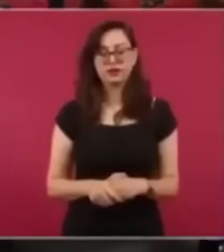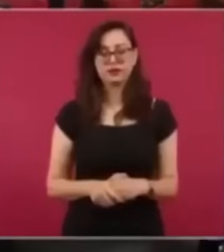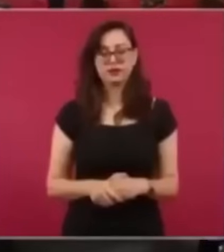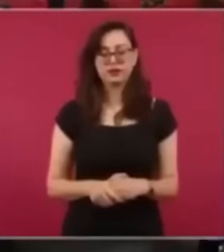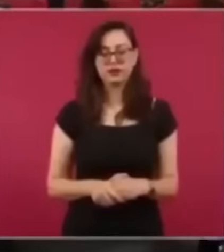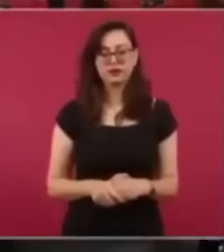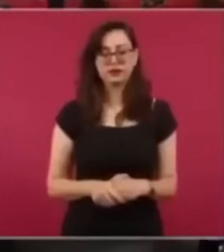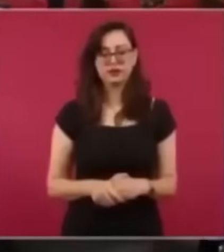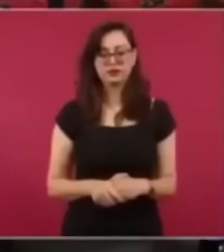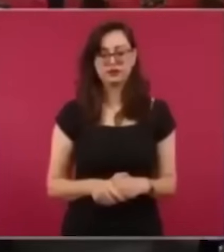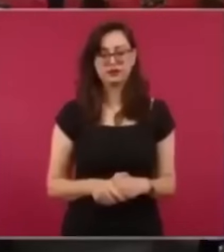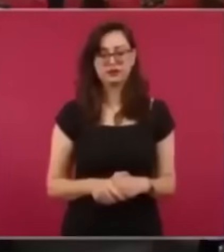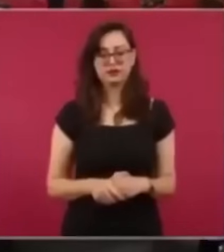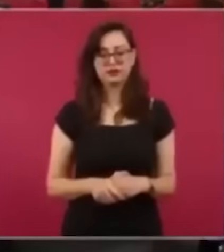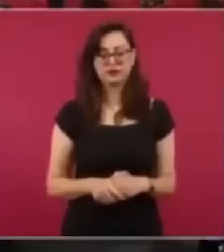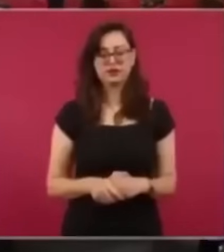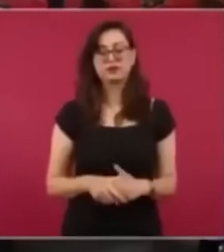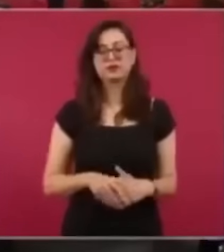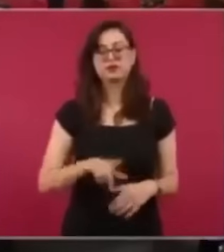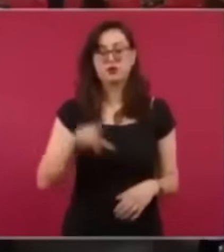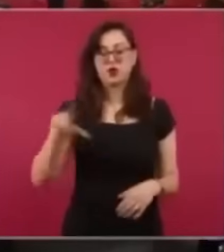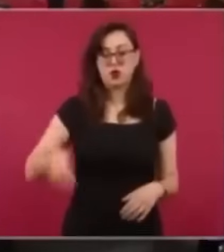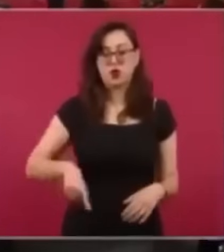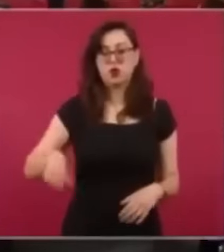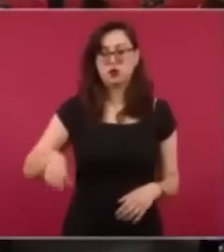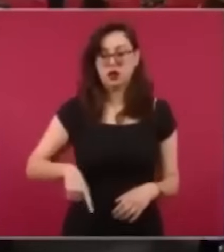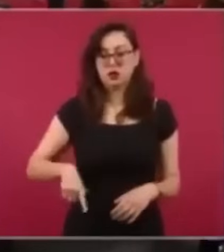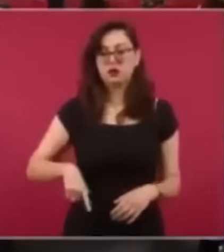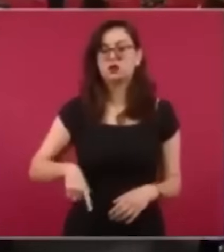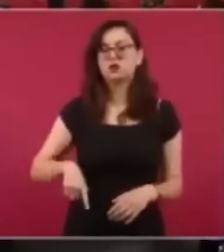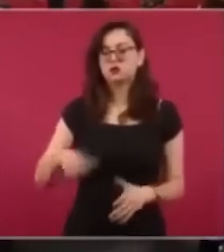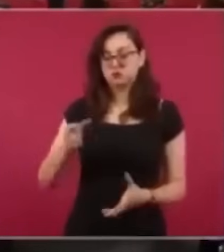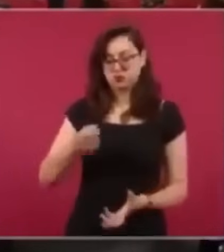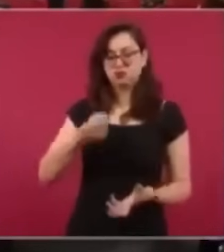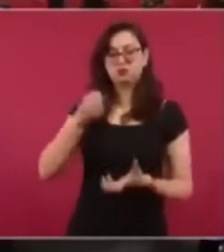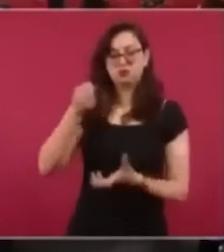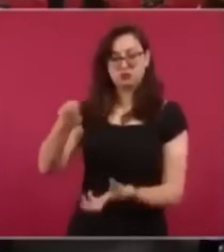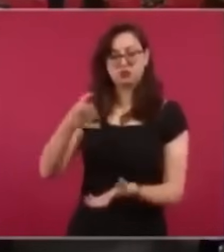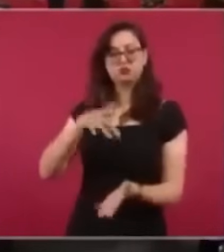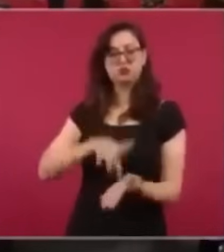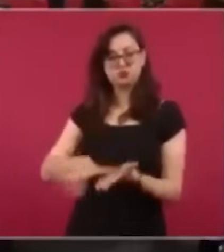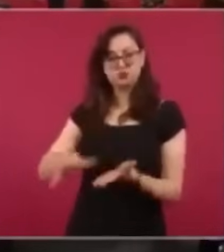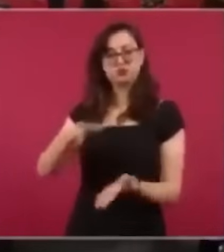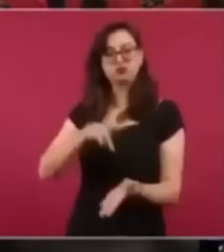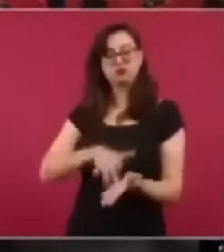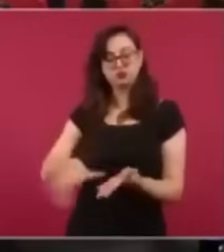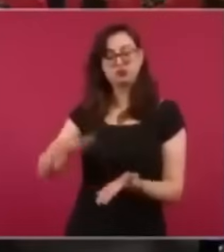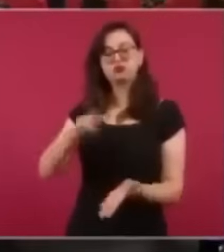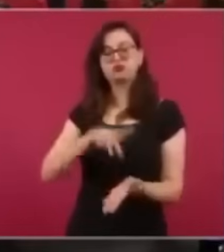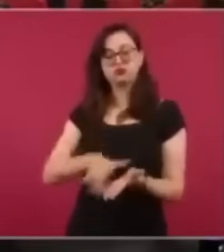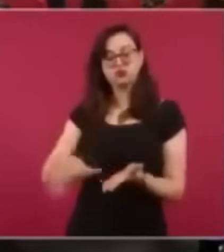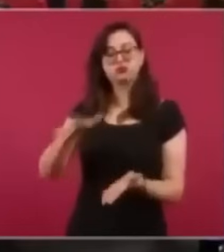recibían dinero del gobierno, pero en su primer periódico,